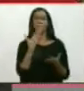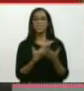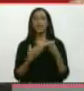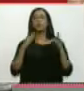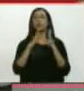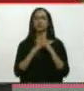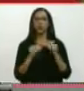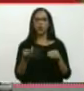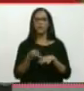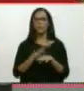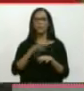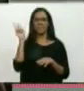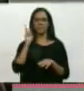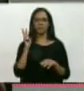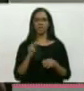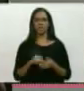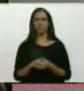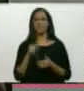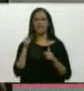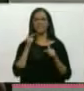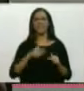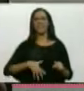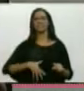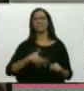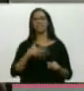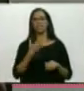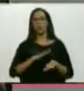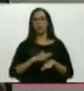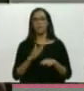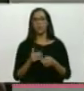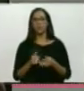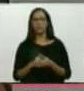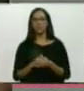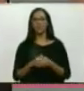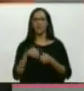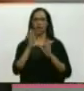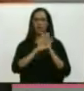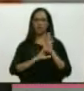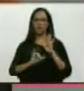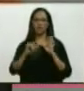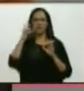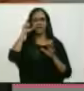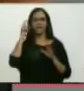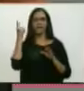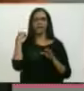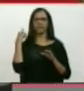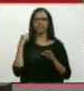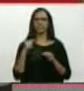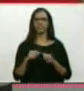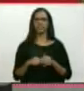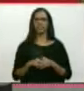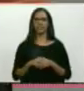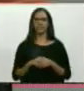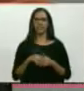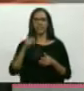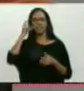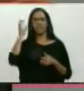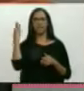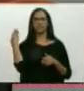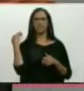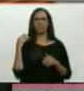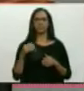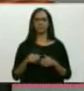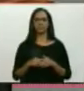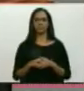lo peor para este país, compadre. Y ese es el que anda recho por constituyente el día de ayer. Eso están esperando en Tocorón. El día de ayer, Mango,